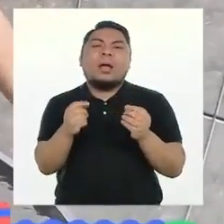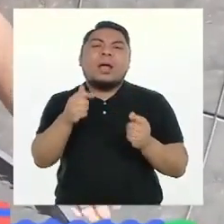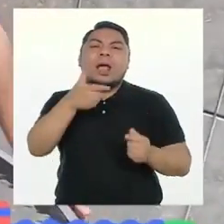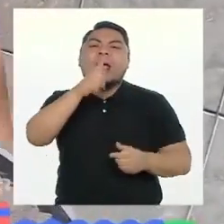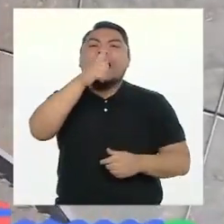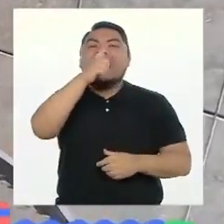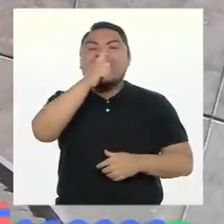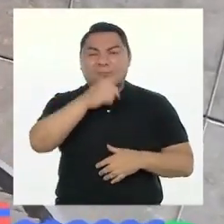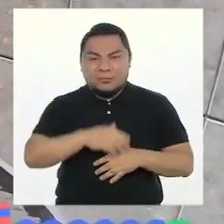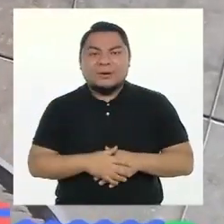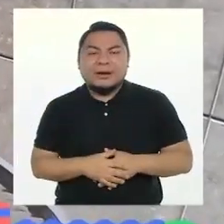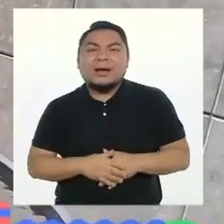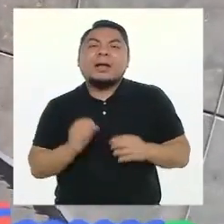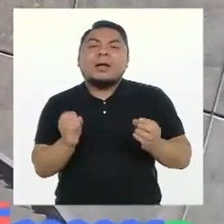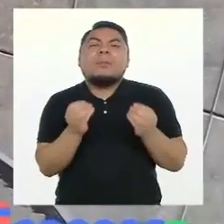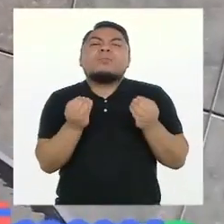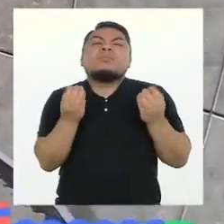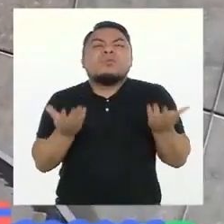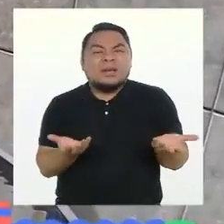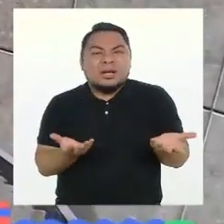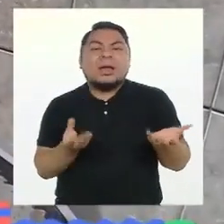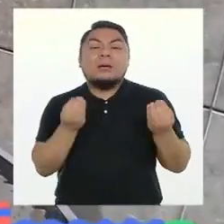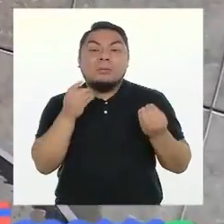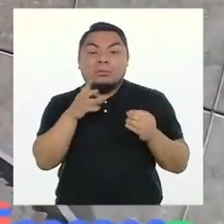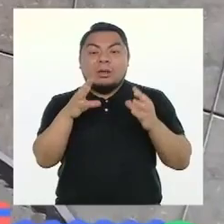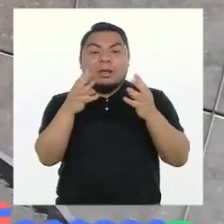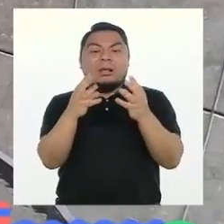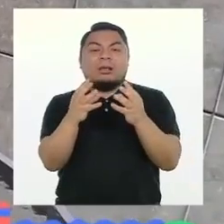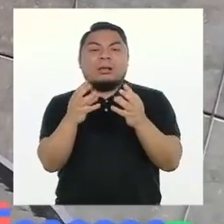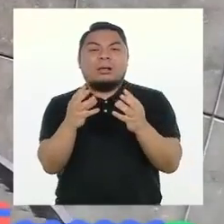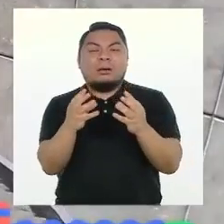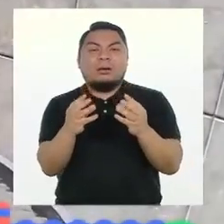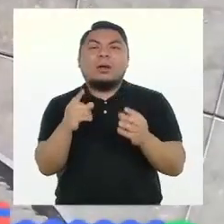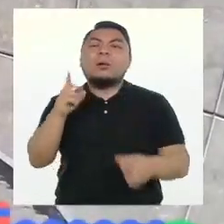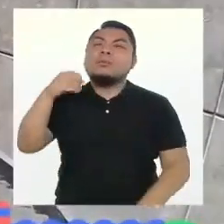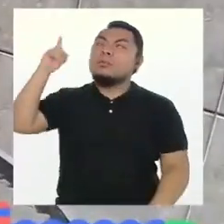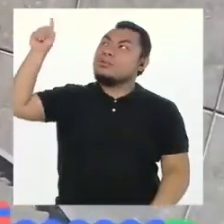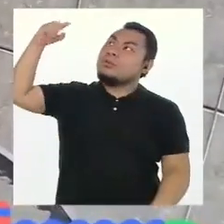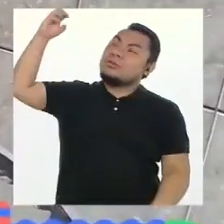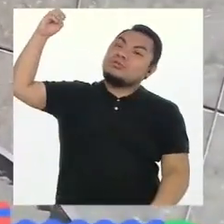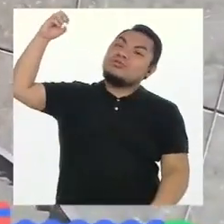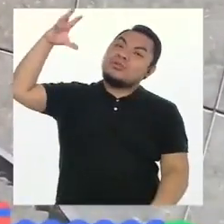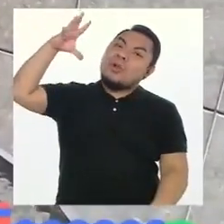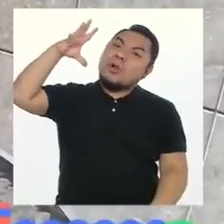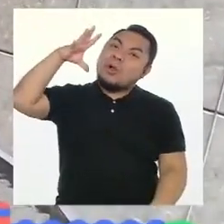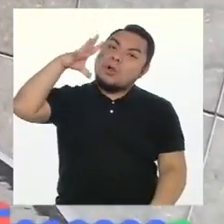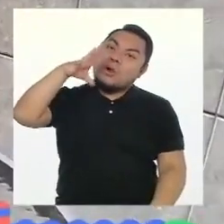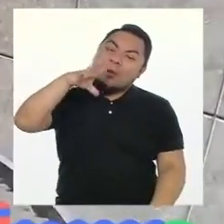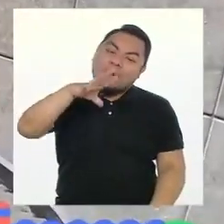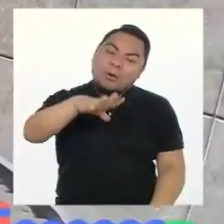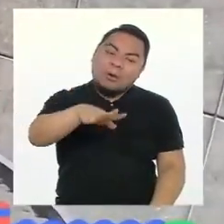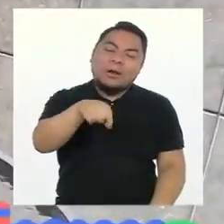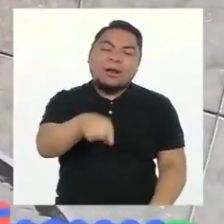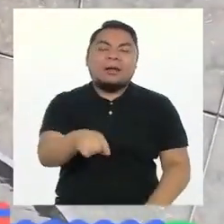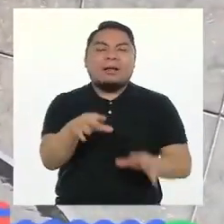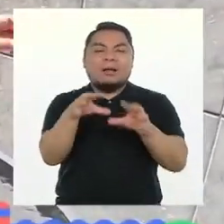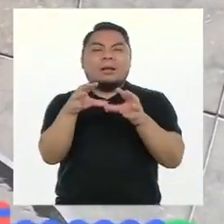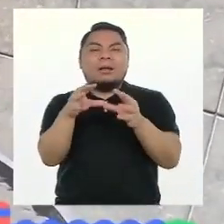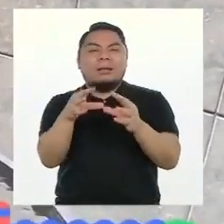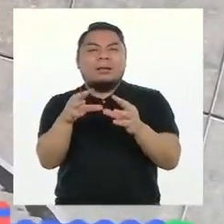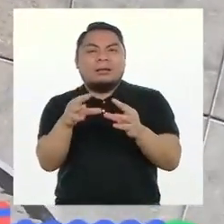agüita. Porque se está derritiendo por el sol que está cayendo al